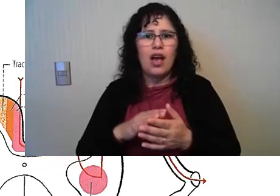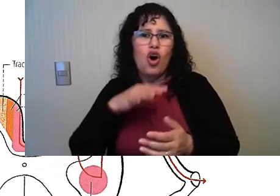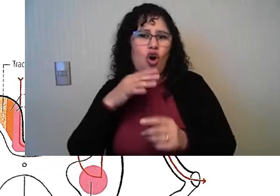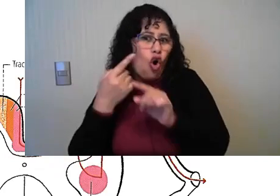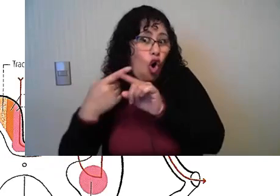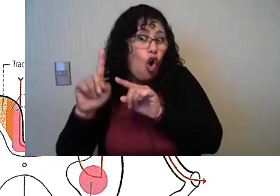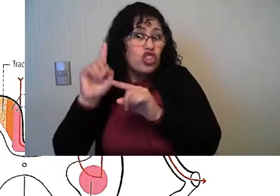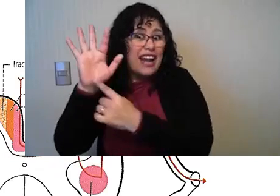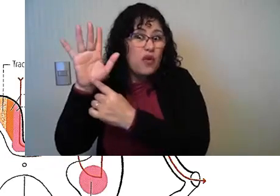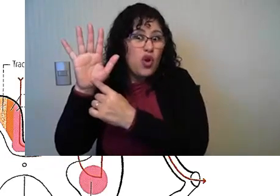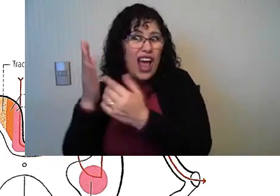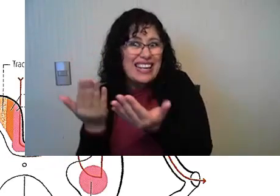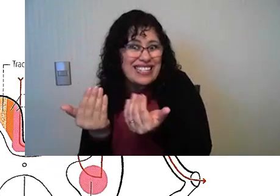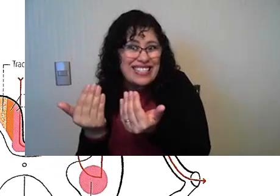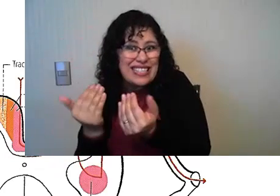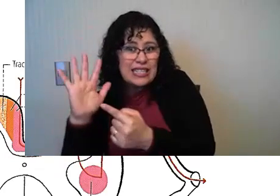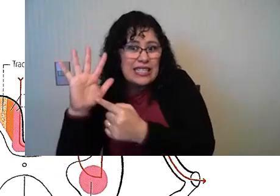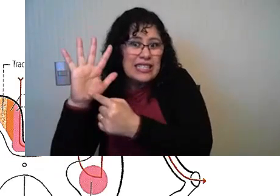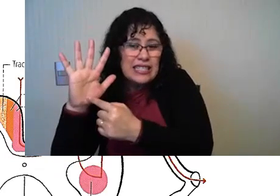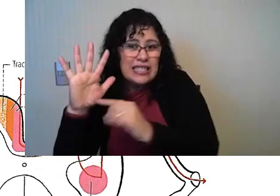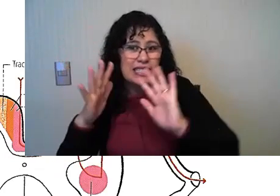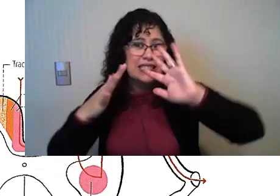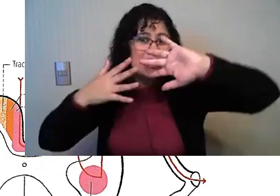para poder llegar recién a la alfa motoneurona.